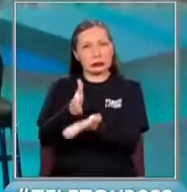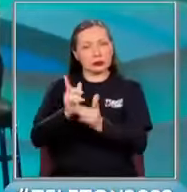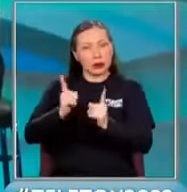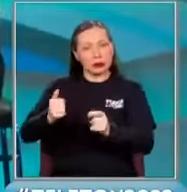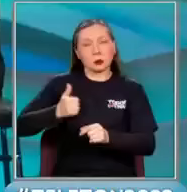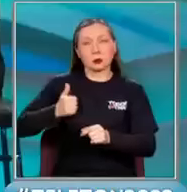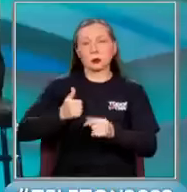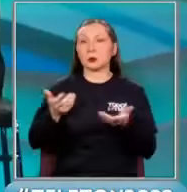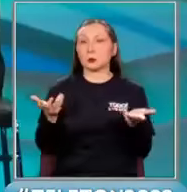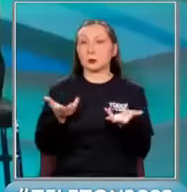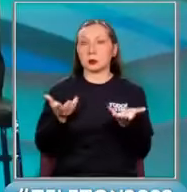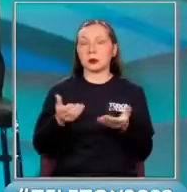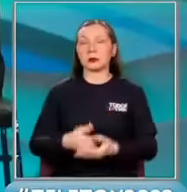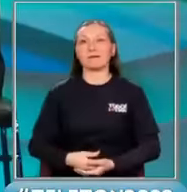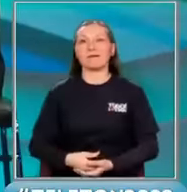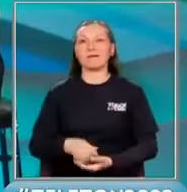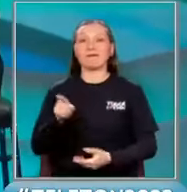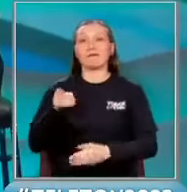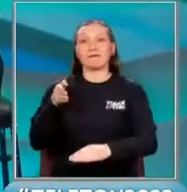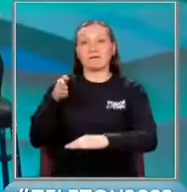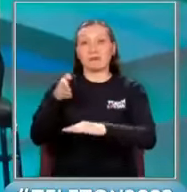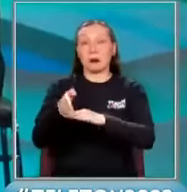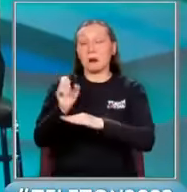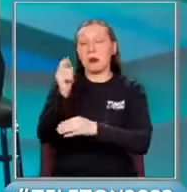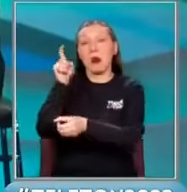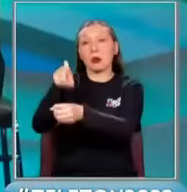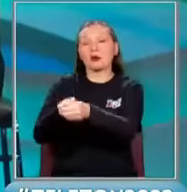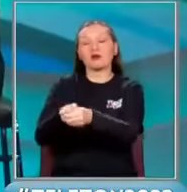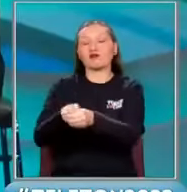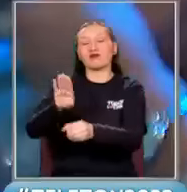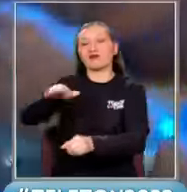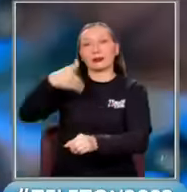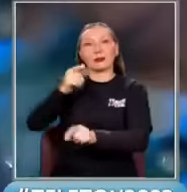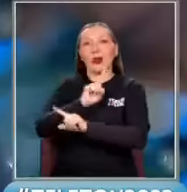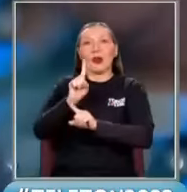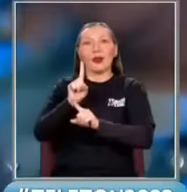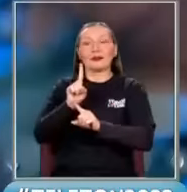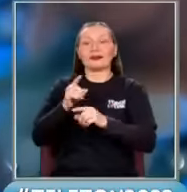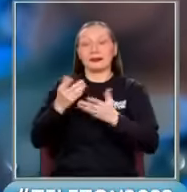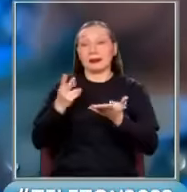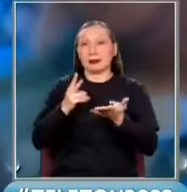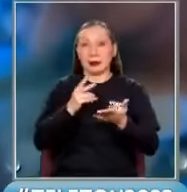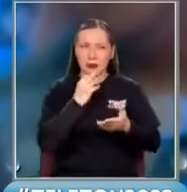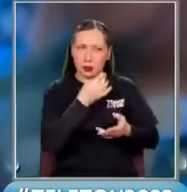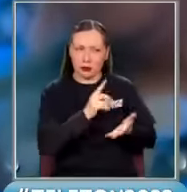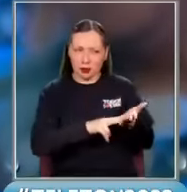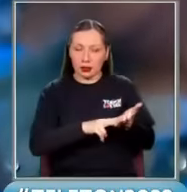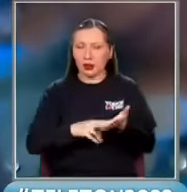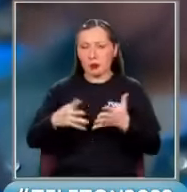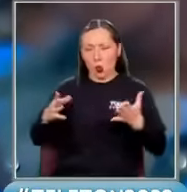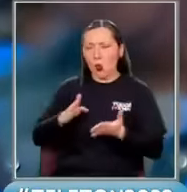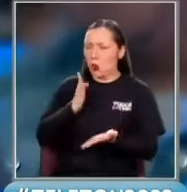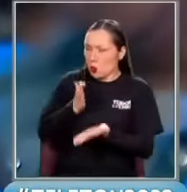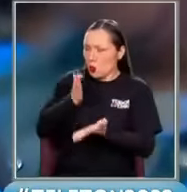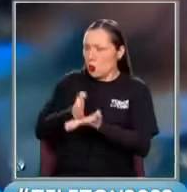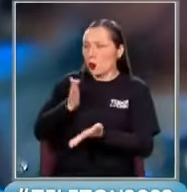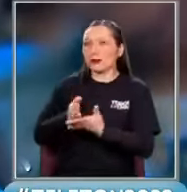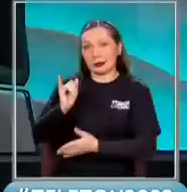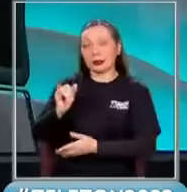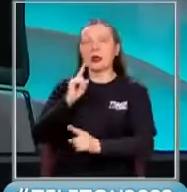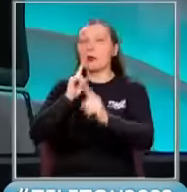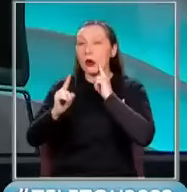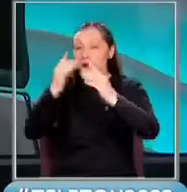Y llegar ahí, primero postulé y no quedé, la primera vez. ¿Verdad? Sí. Es muy exigente entonces. Sí, sí, mucho. La